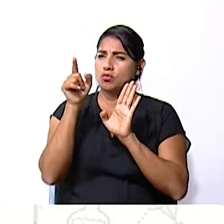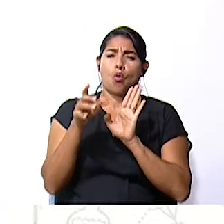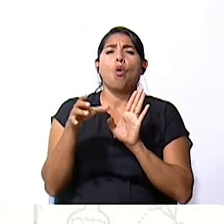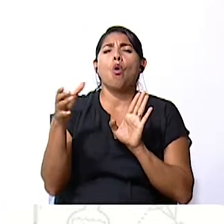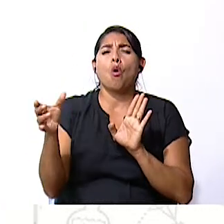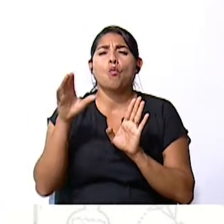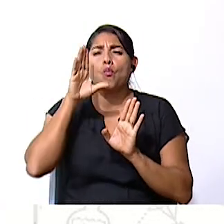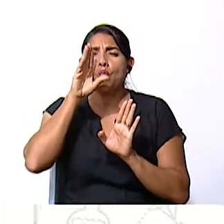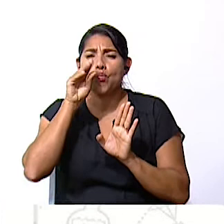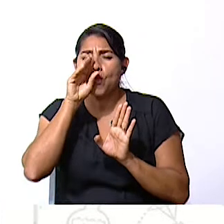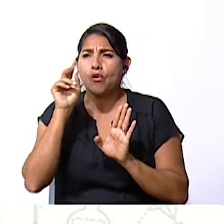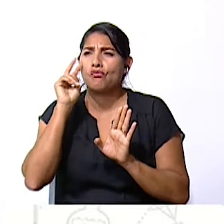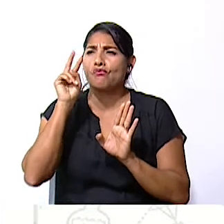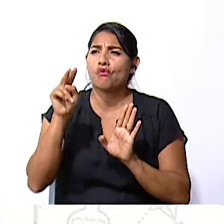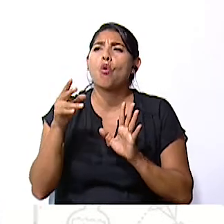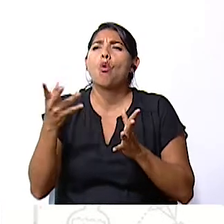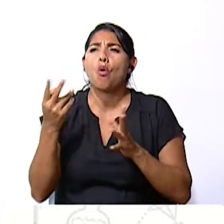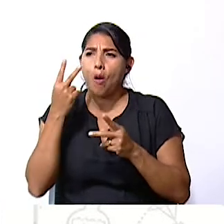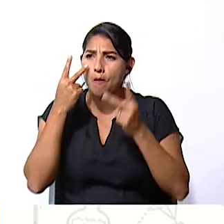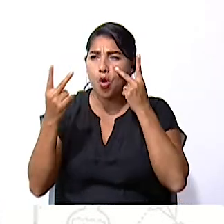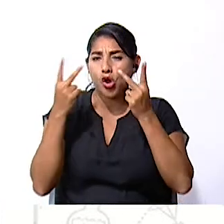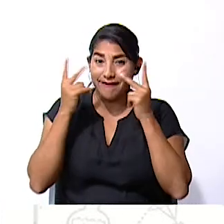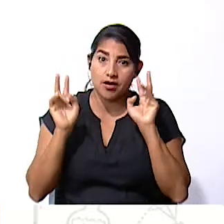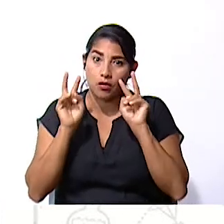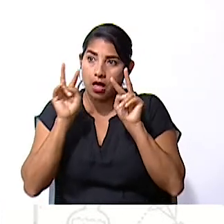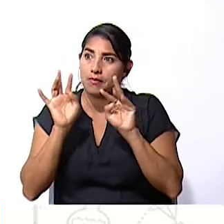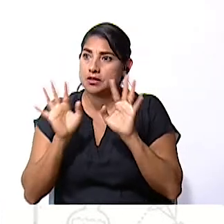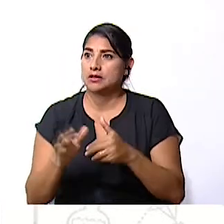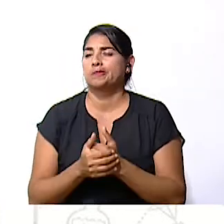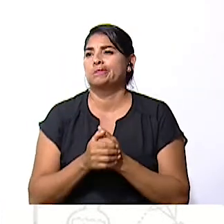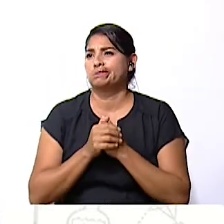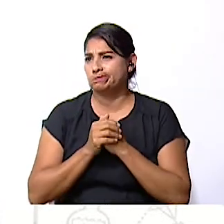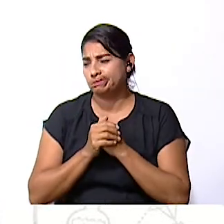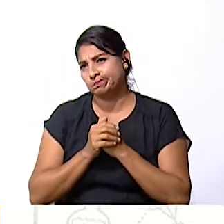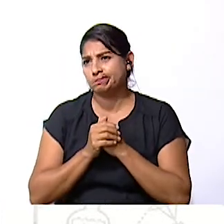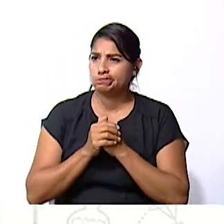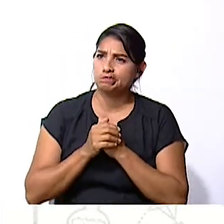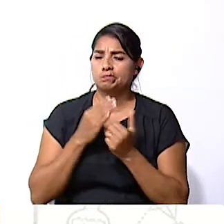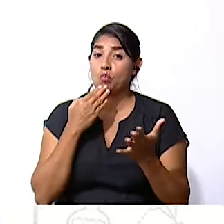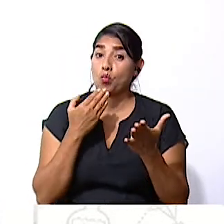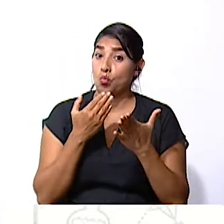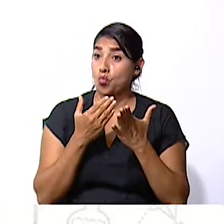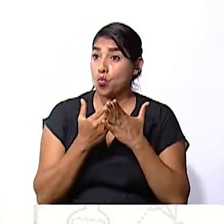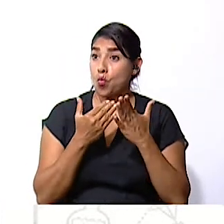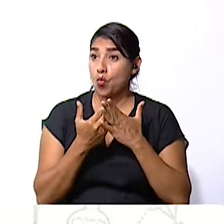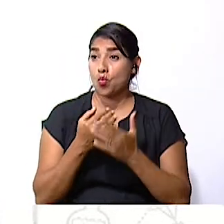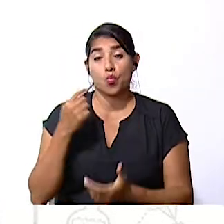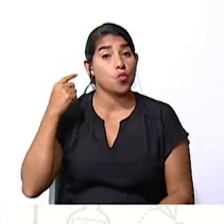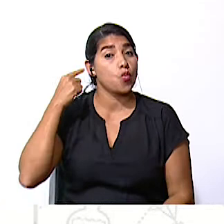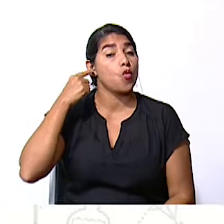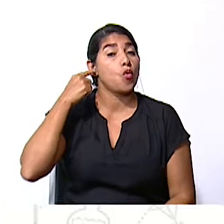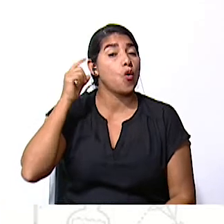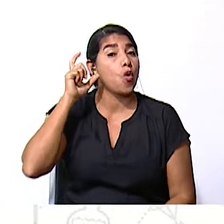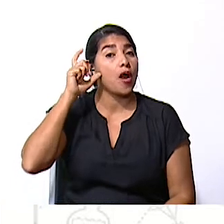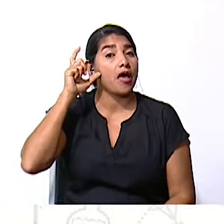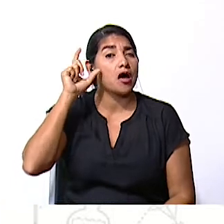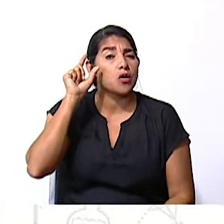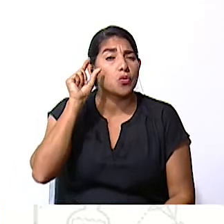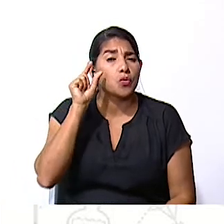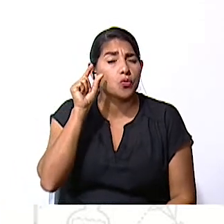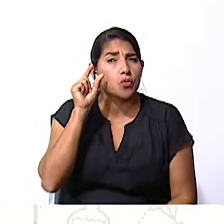mencionar de este perro según lo que observo? Bueno, que tiene orejas